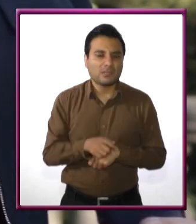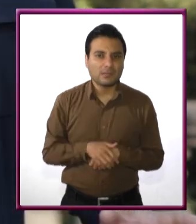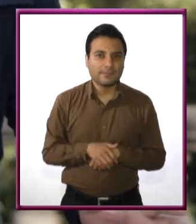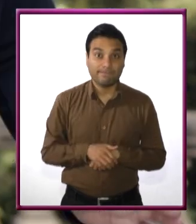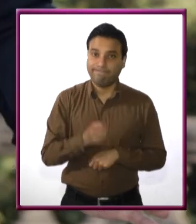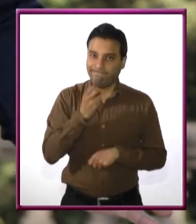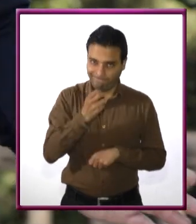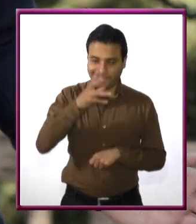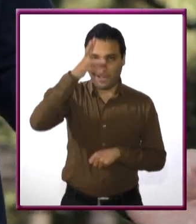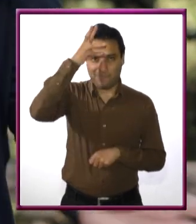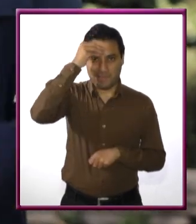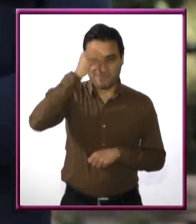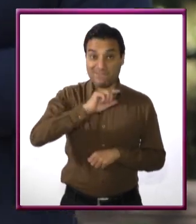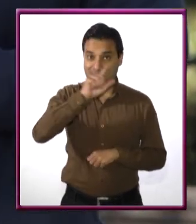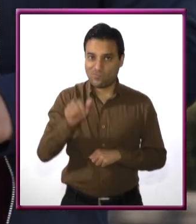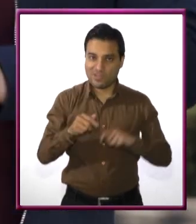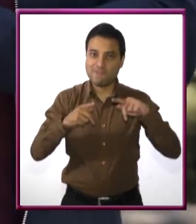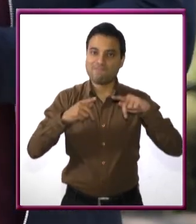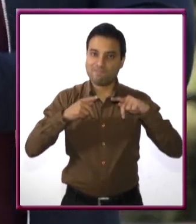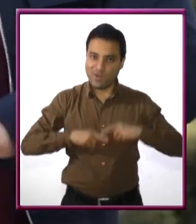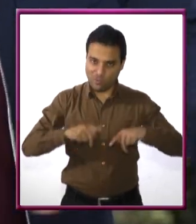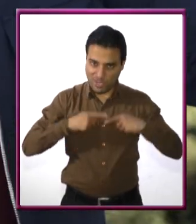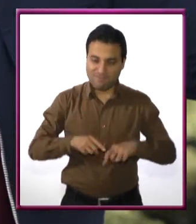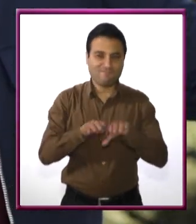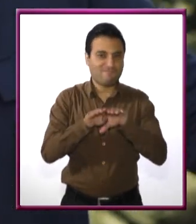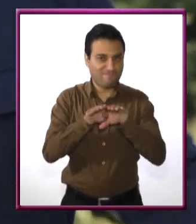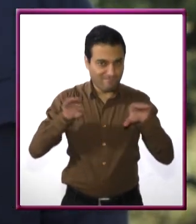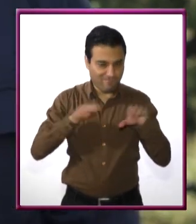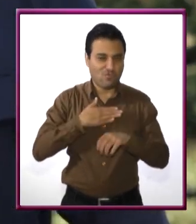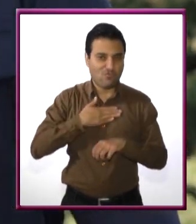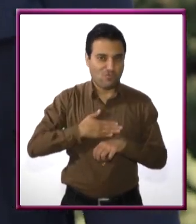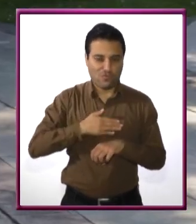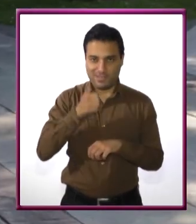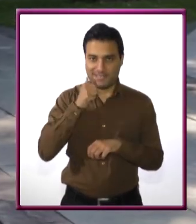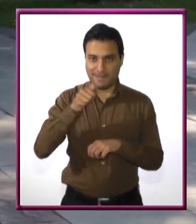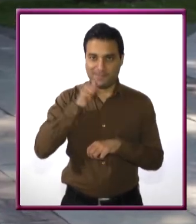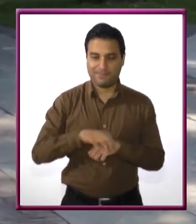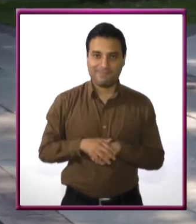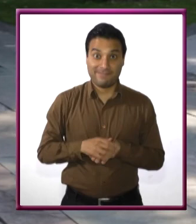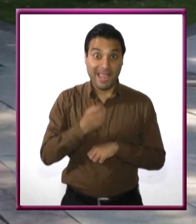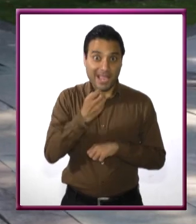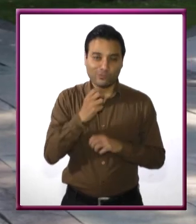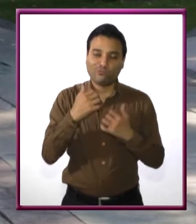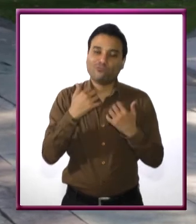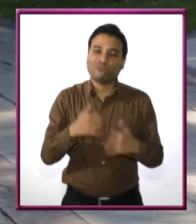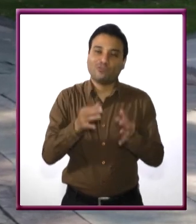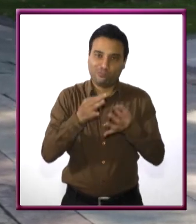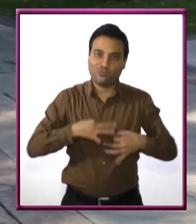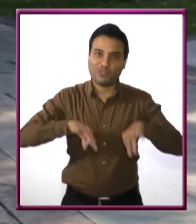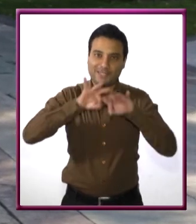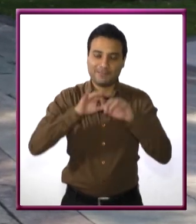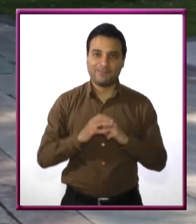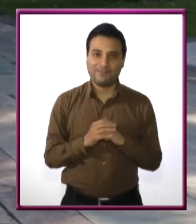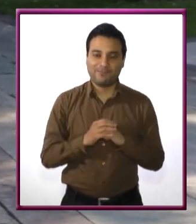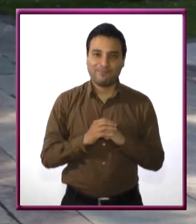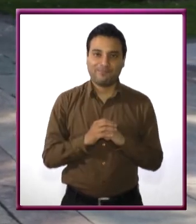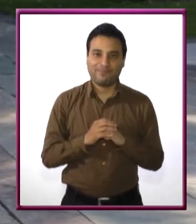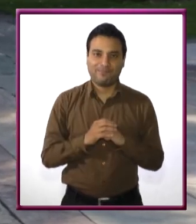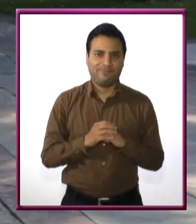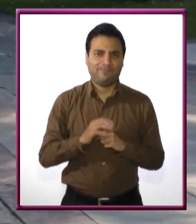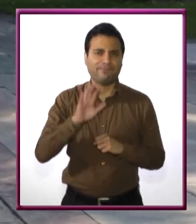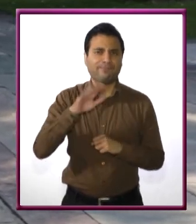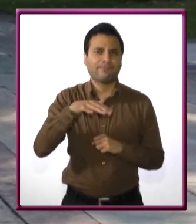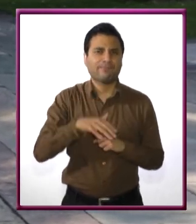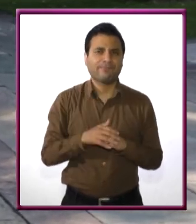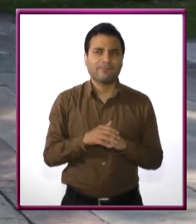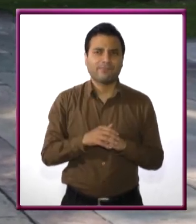y aprender a trabajarla para establecer relaciones horizontales y justas. Algo súper práctico y muy útil. ¿Cómo y